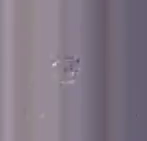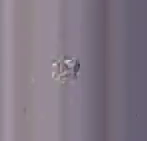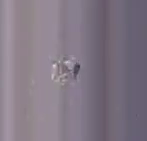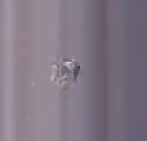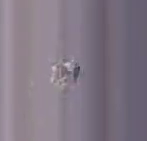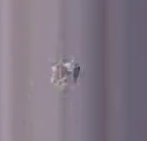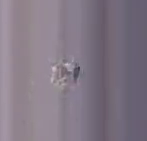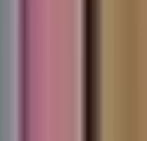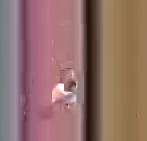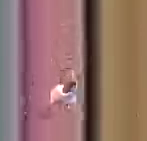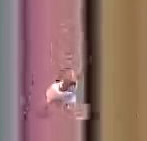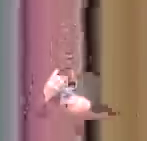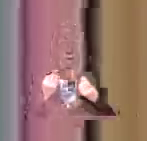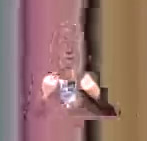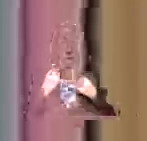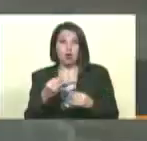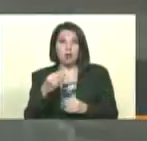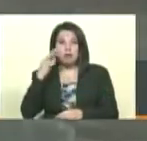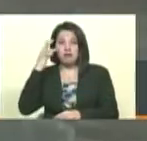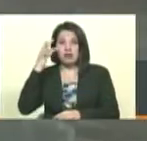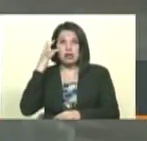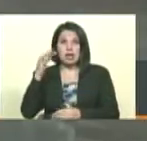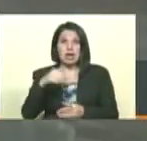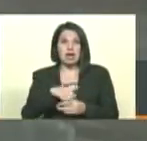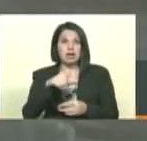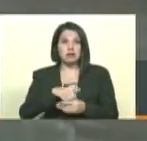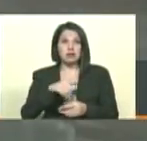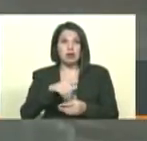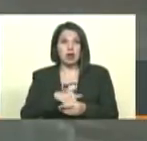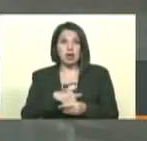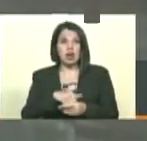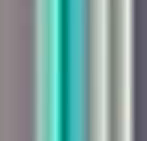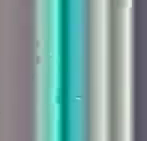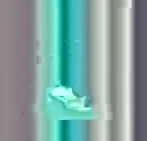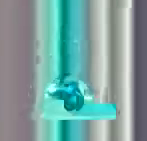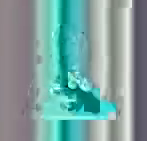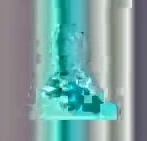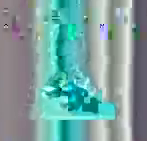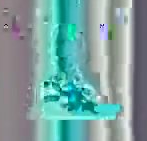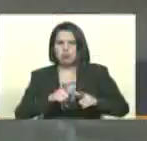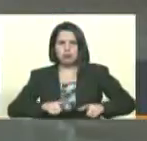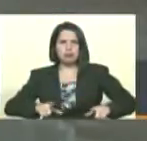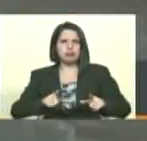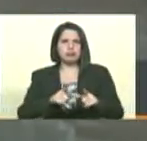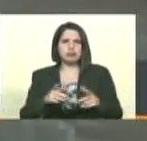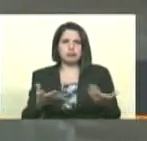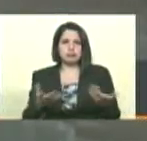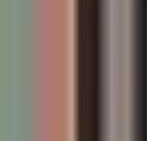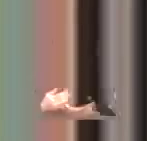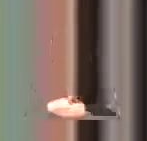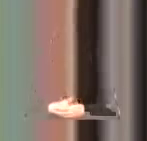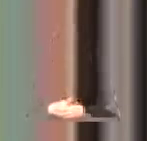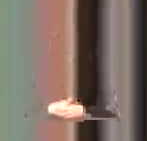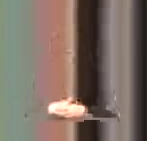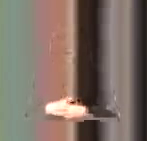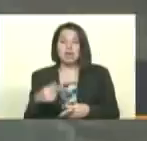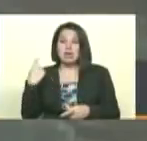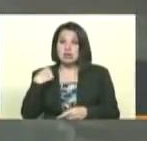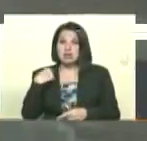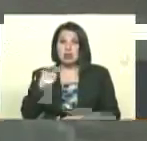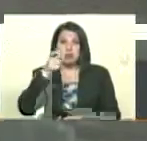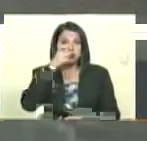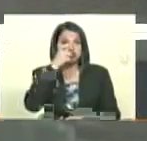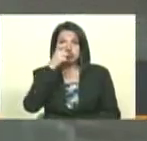tendremos, como siempre, fiscales electorales que vigilan la campaña en todo el territorio nacional. Tenemos la